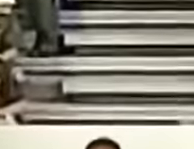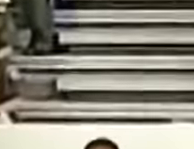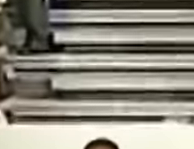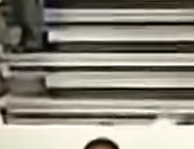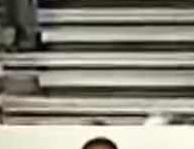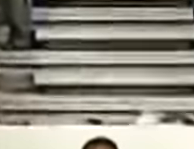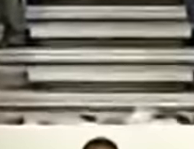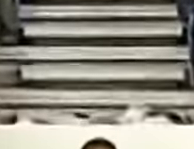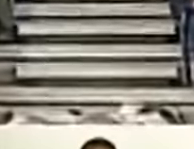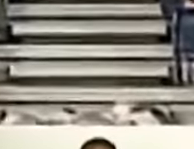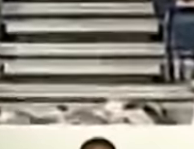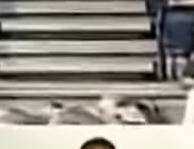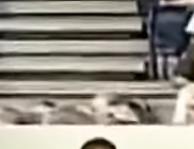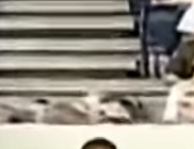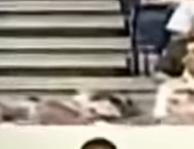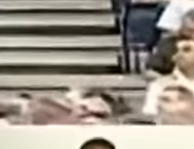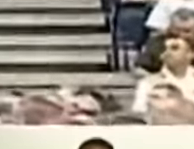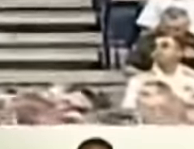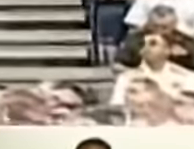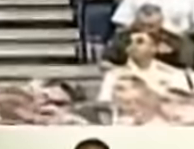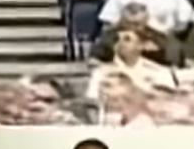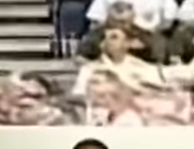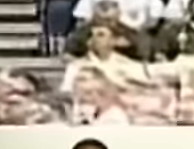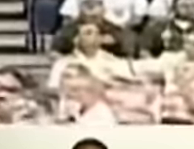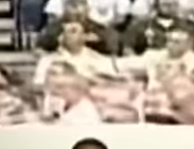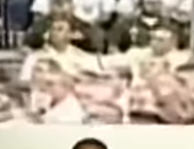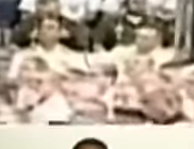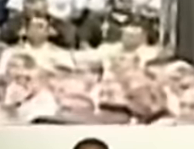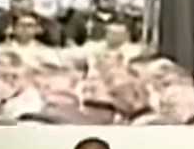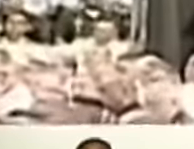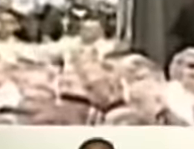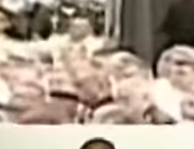en 1982, que se venció el